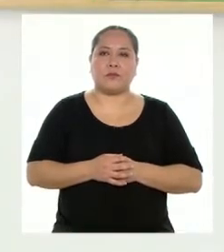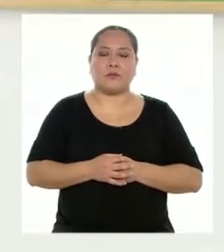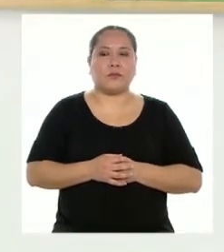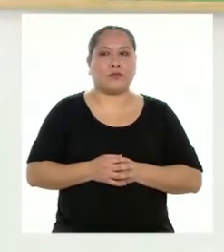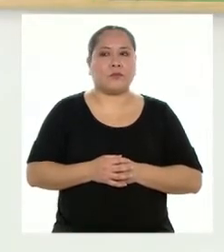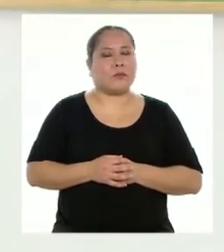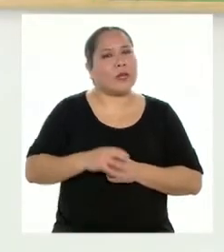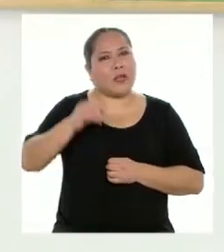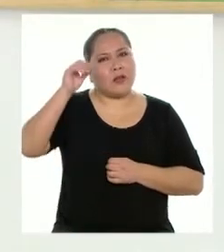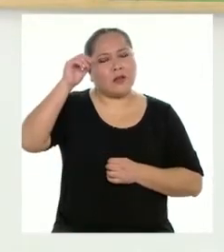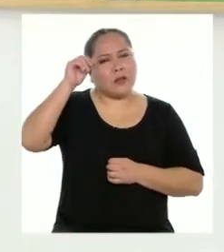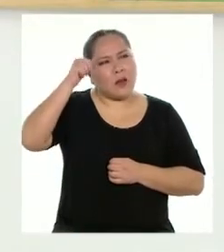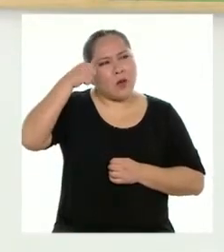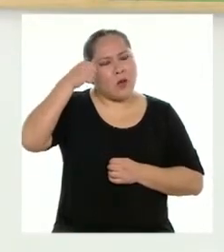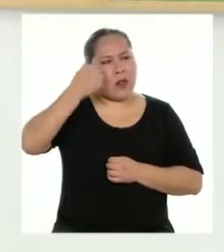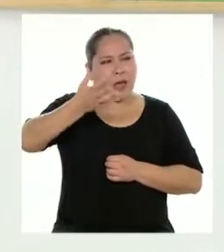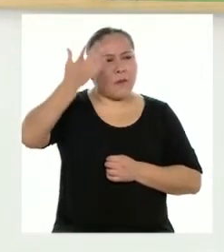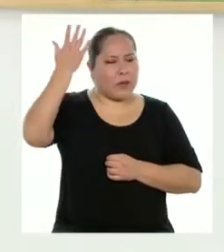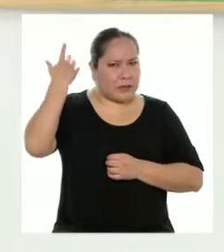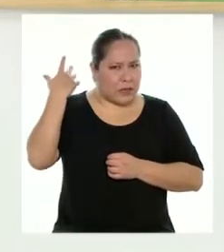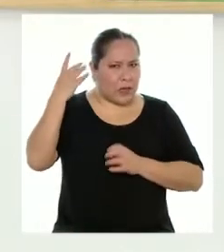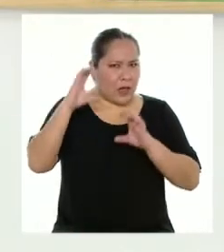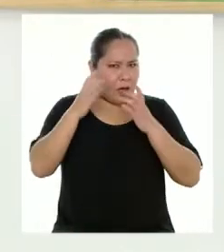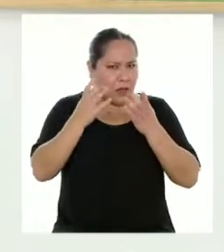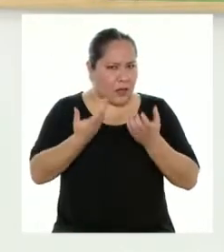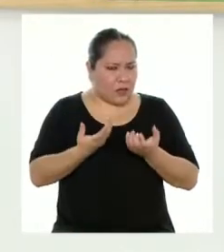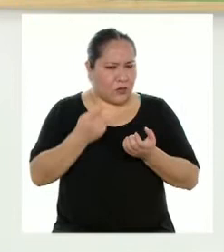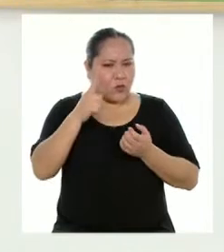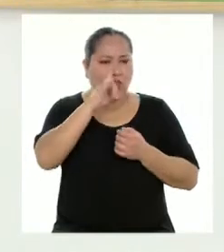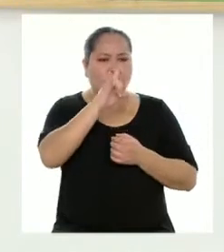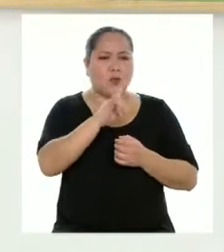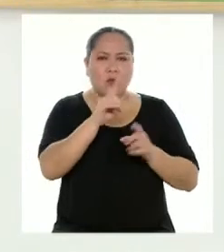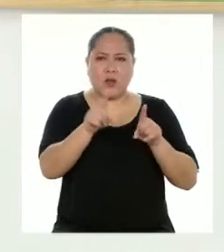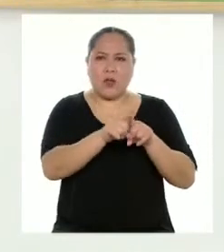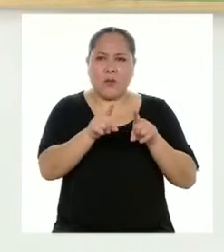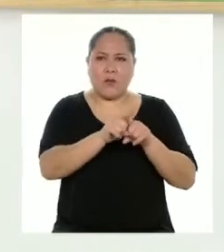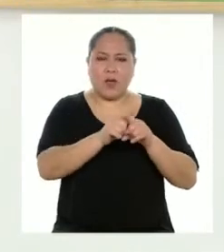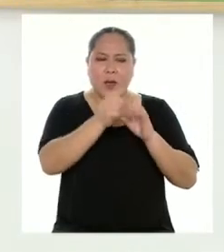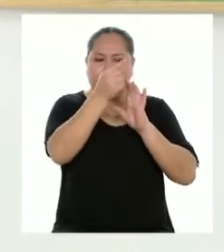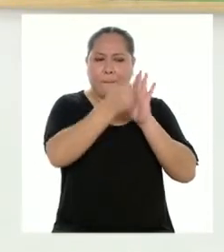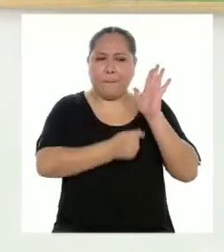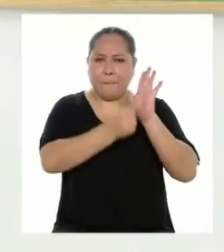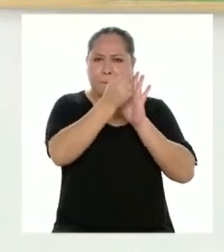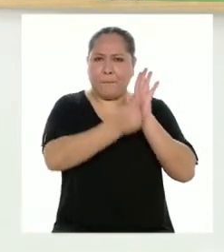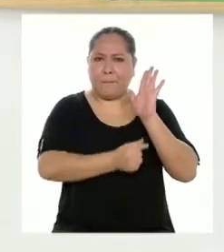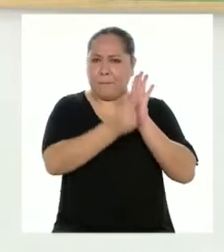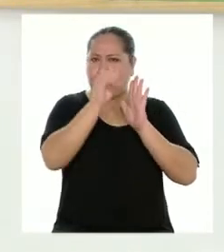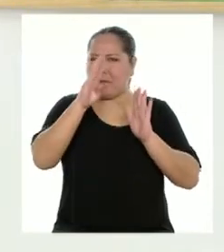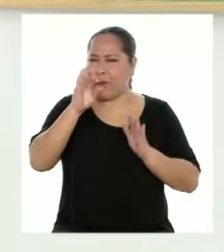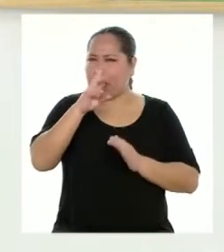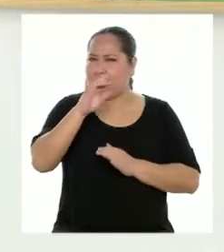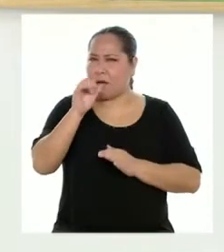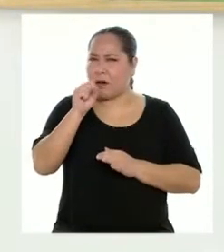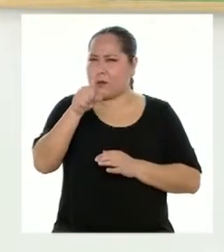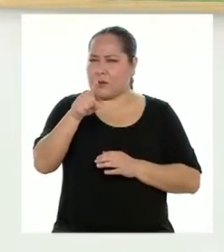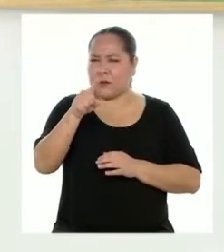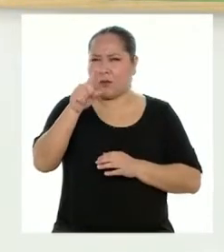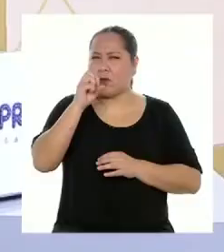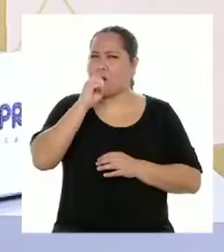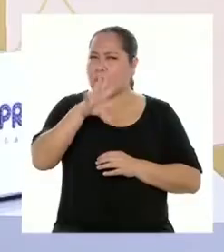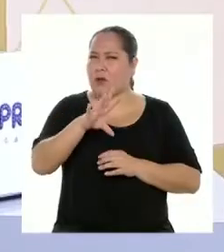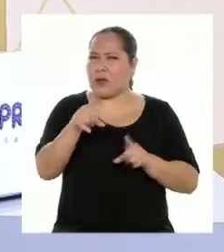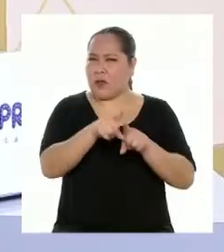Rodrigo, ¿recuerdas que en la actividad anterior, en la que usaron también gráficos de barras, mencionaron que los podemos representar de forma